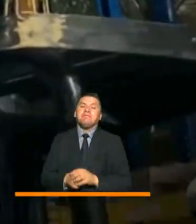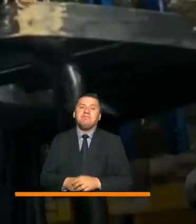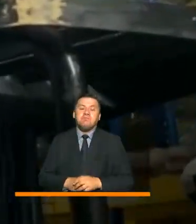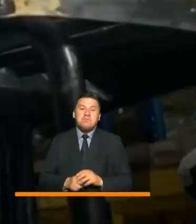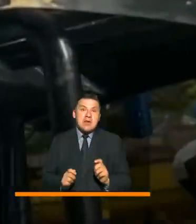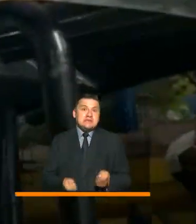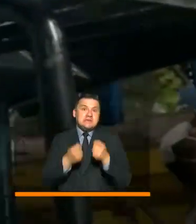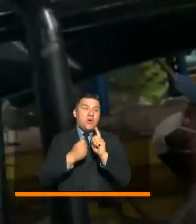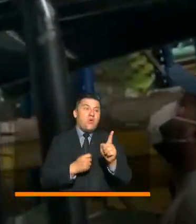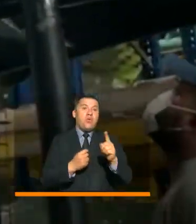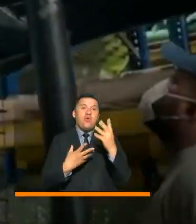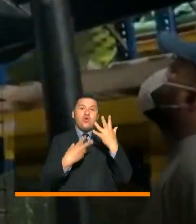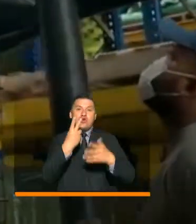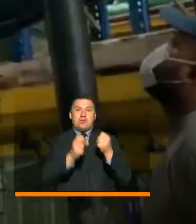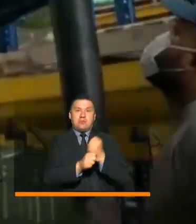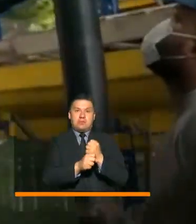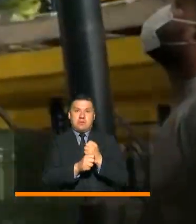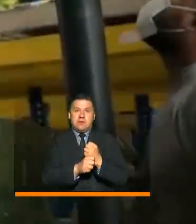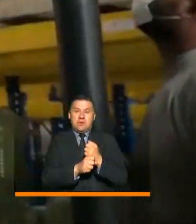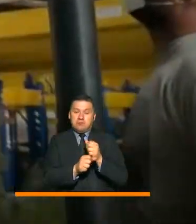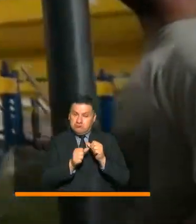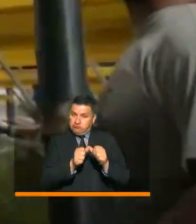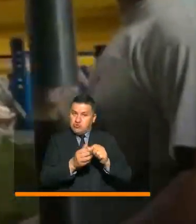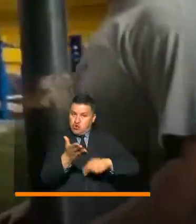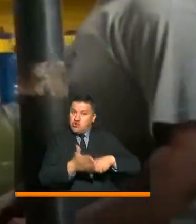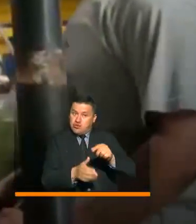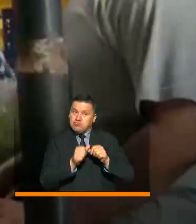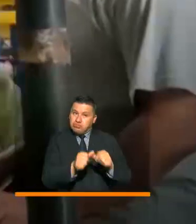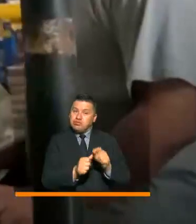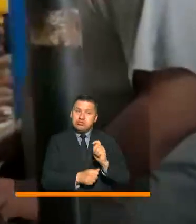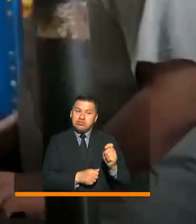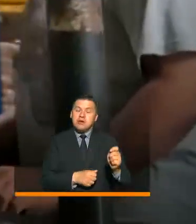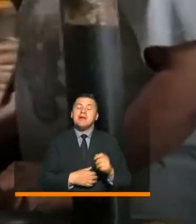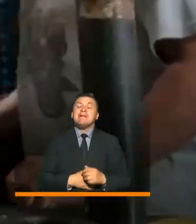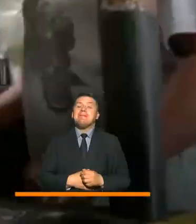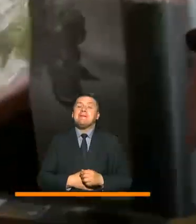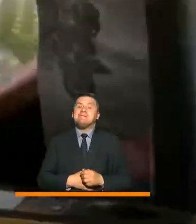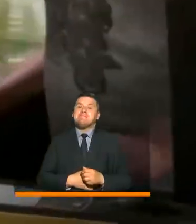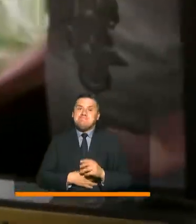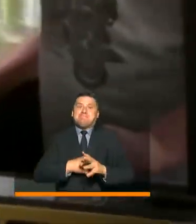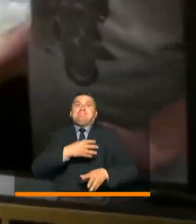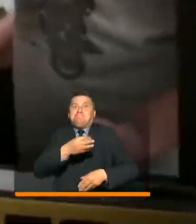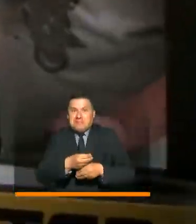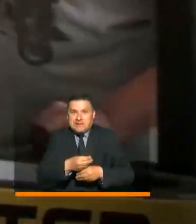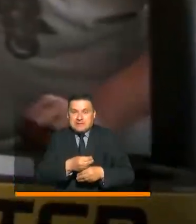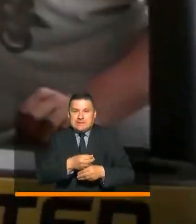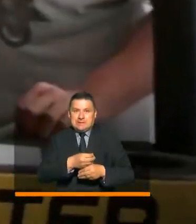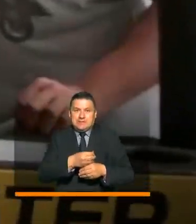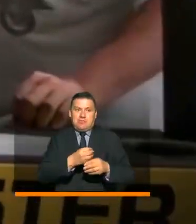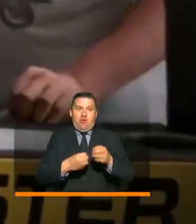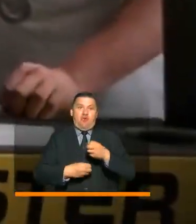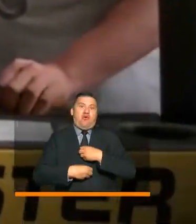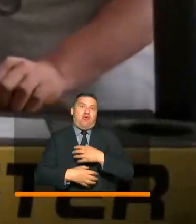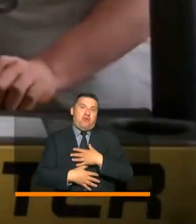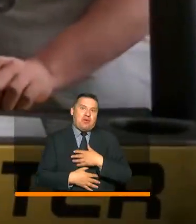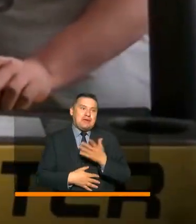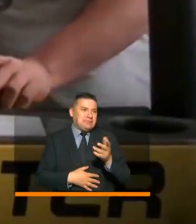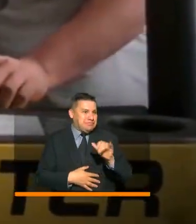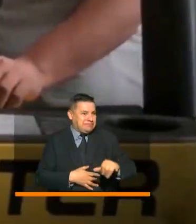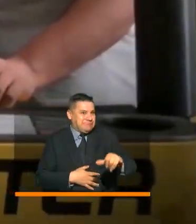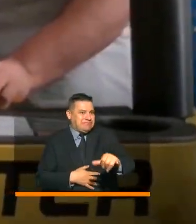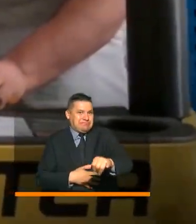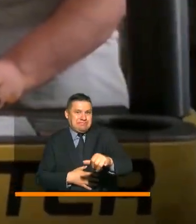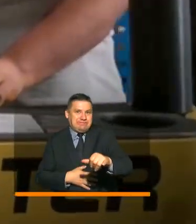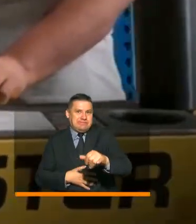Logramos salvar los 12 empleos directos que tiene la empresa y adicionalmente generar o dar la oportunidad para que